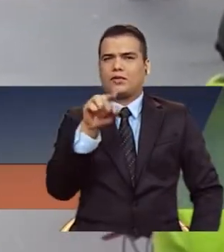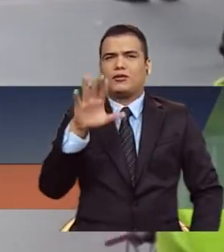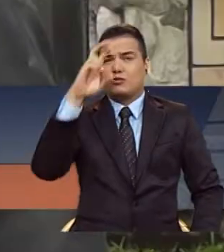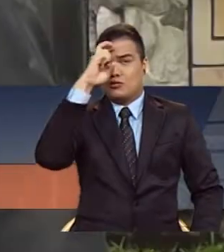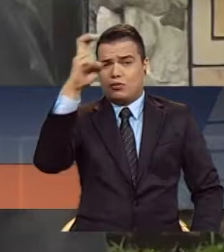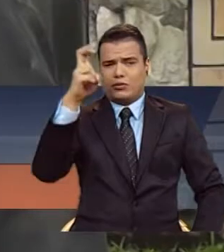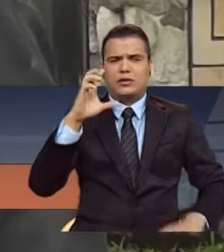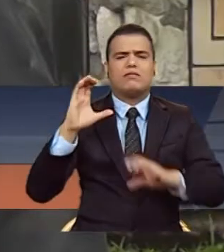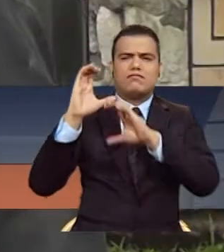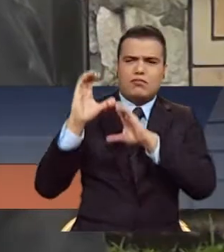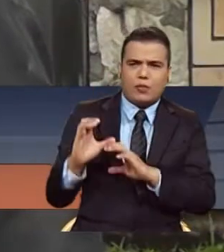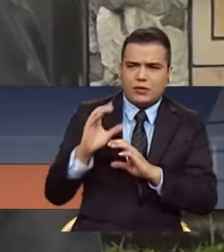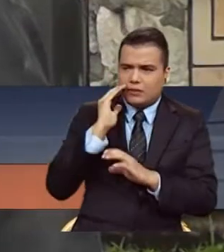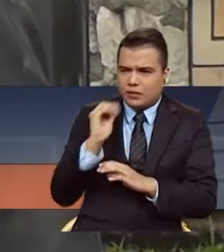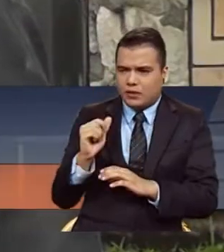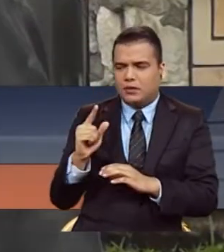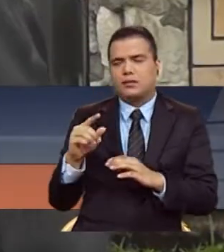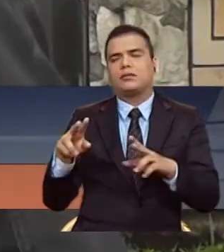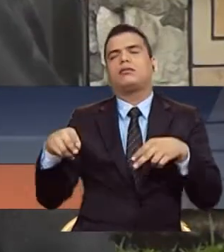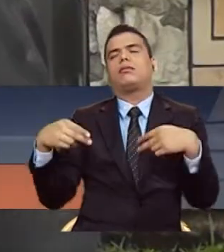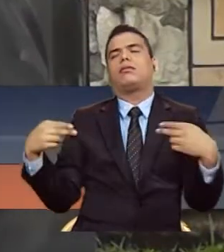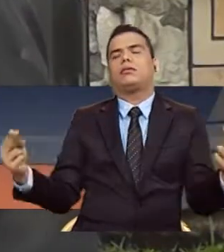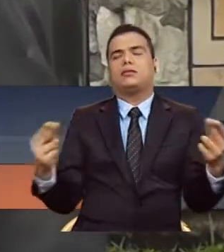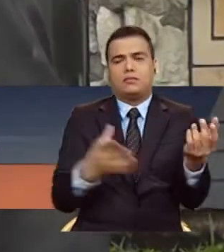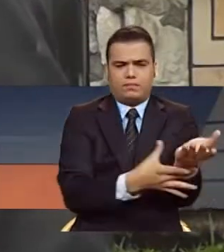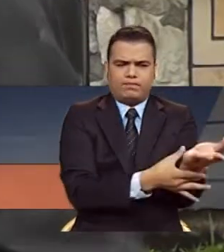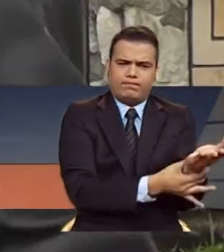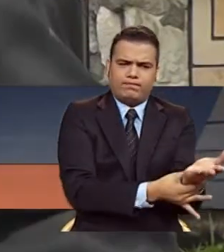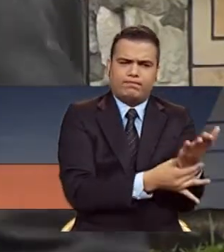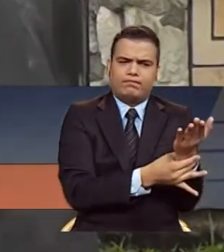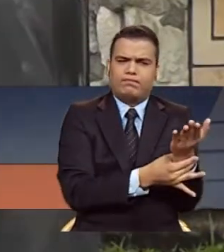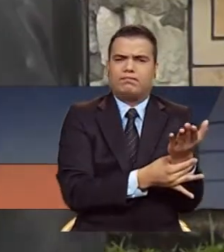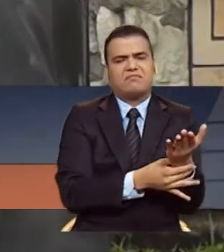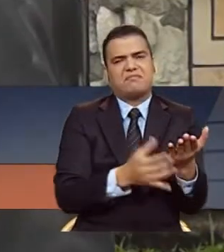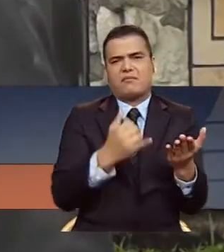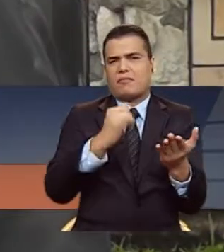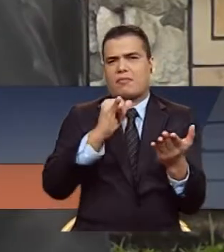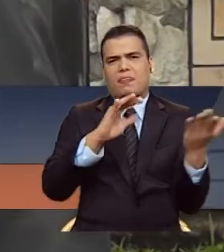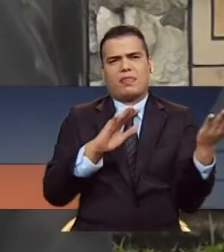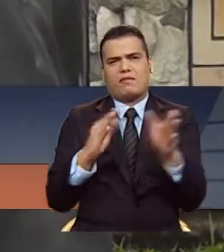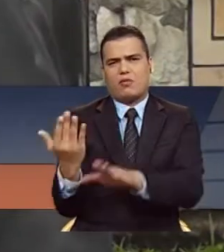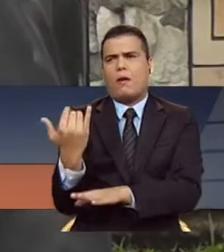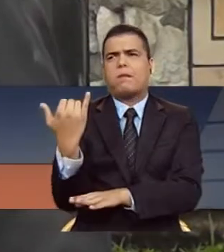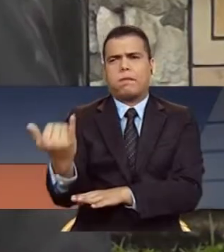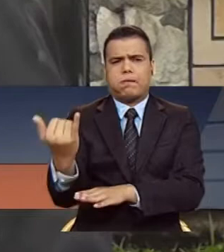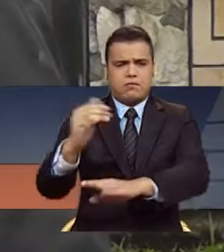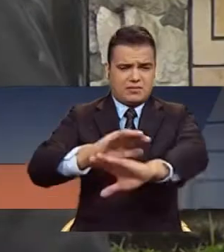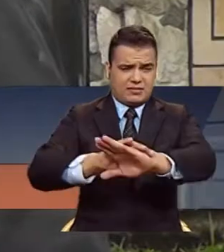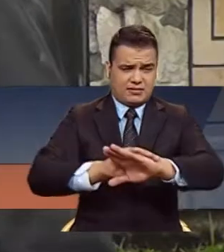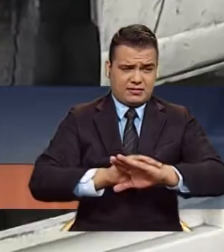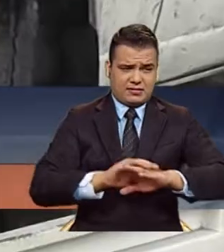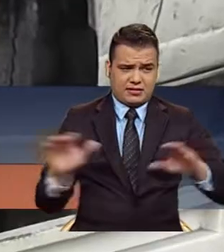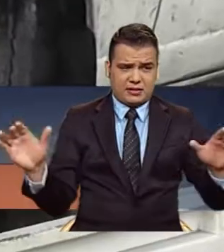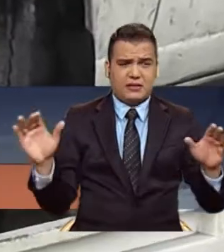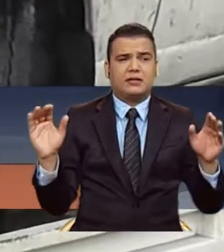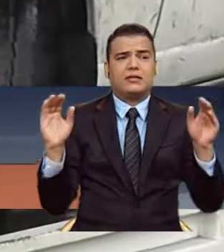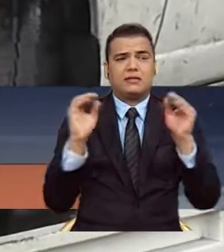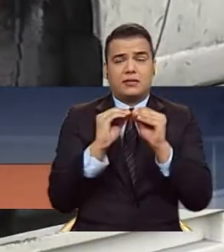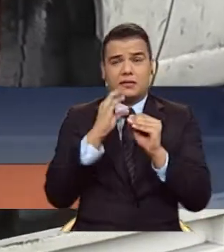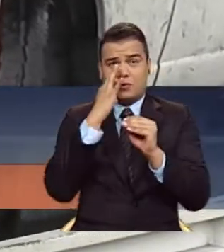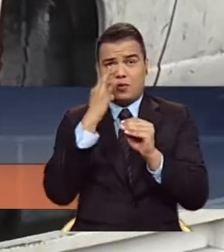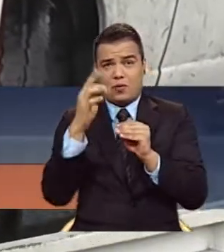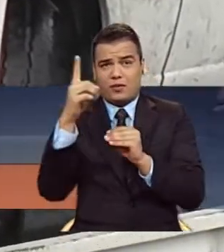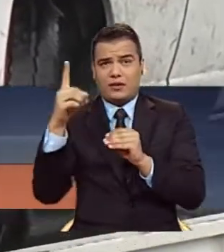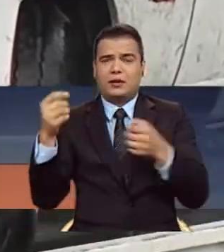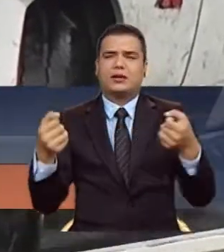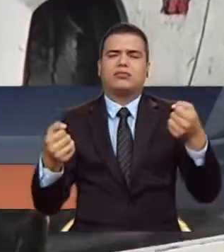Tomamos signos vitales de las tres pacientes, definitivamente ellas murieron en el sitio, y encontramos el conductor